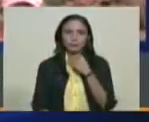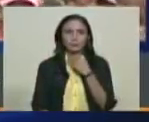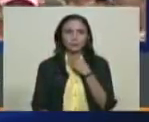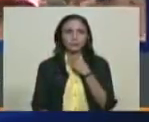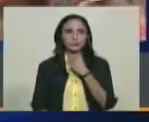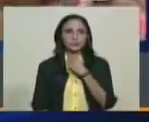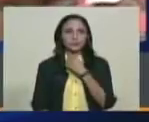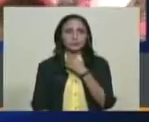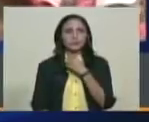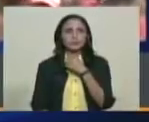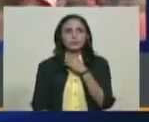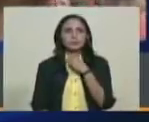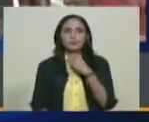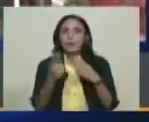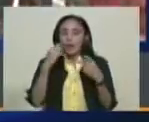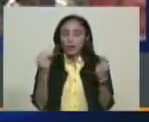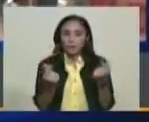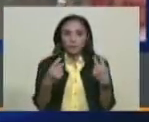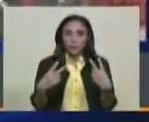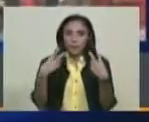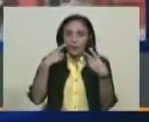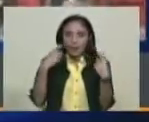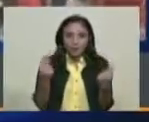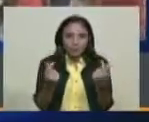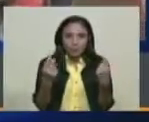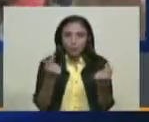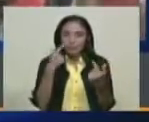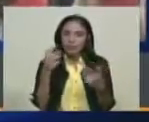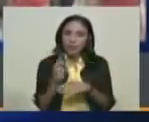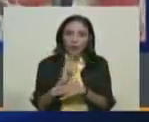Se activaron todas las rutas.